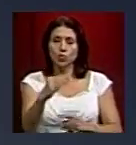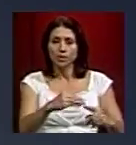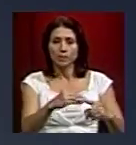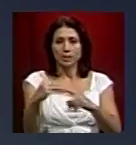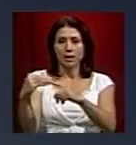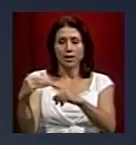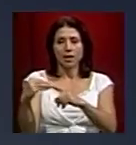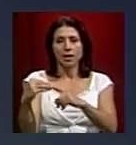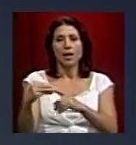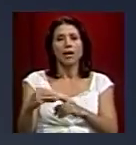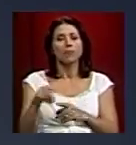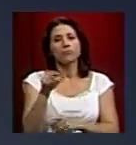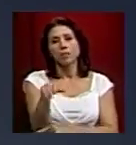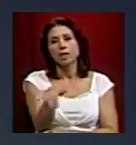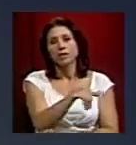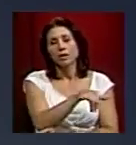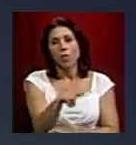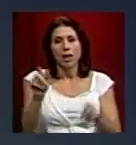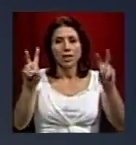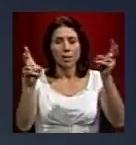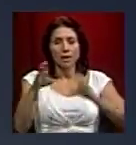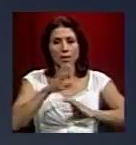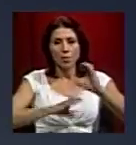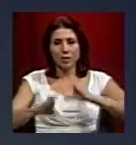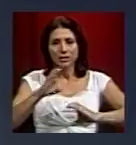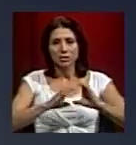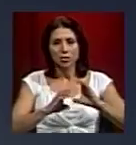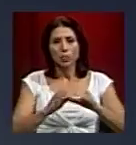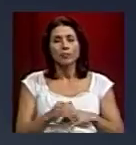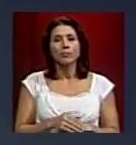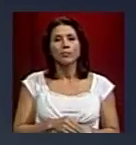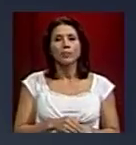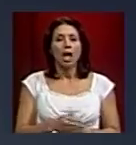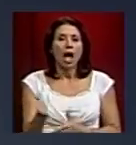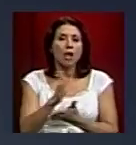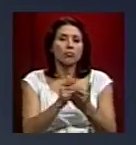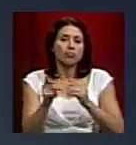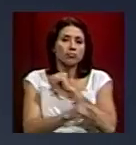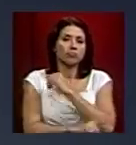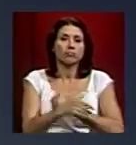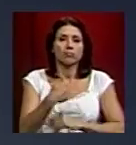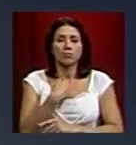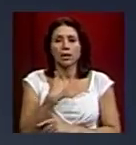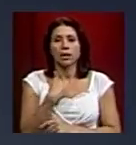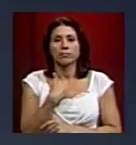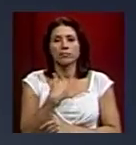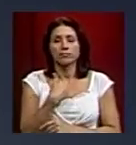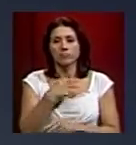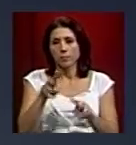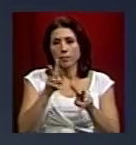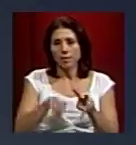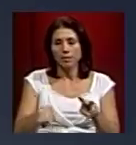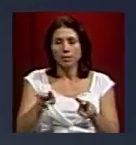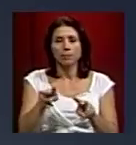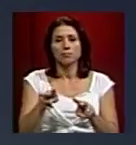concentración, pues es igual el tema de comercio. Hay países que tienen ventajas, algunos